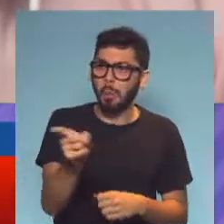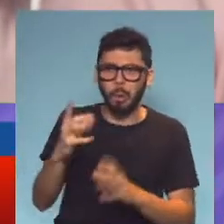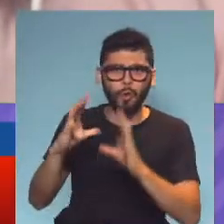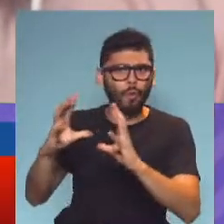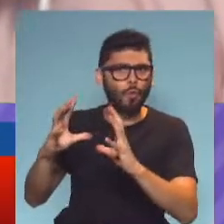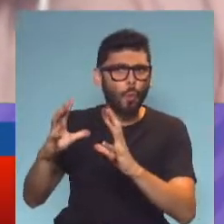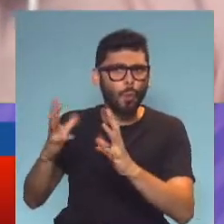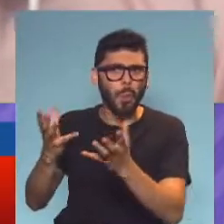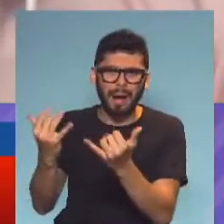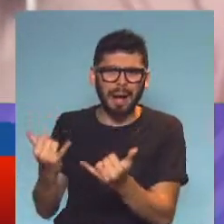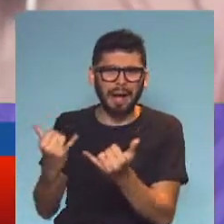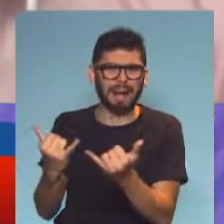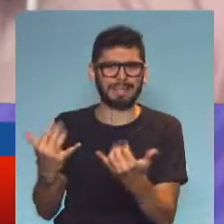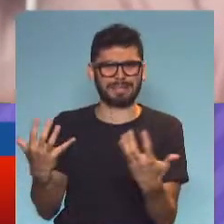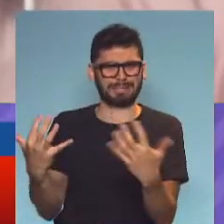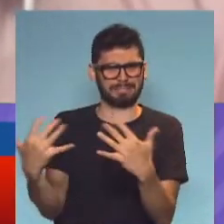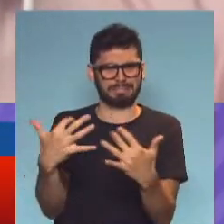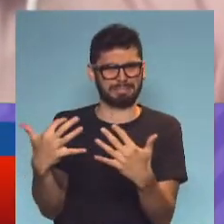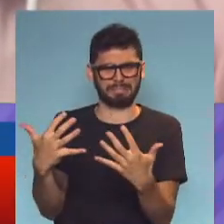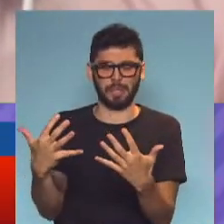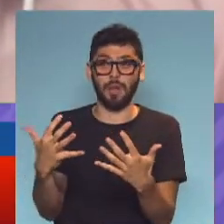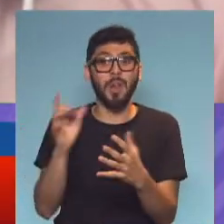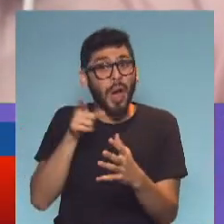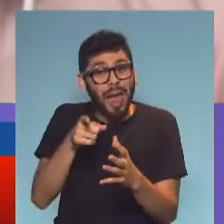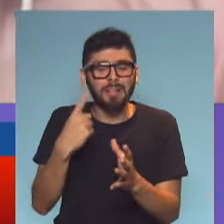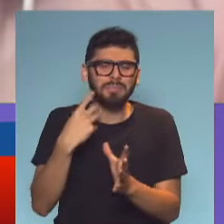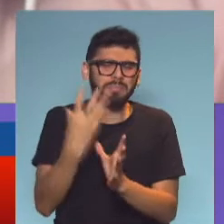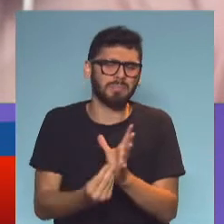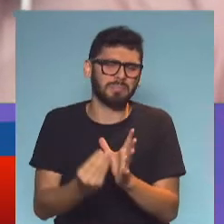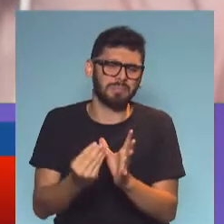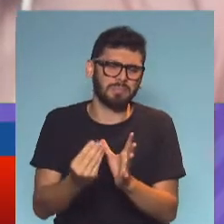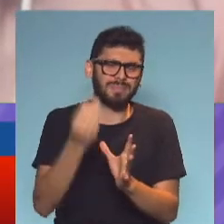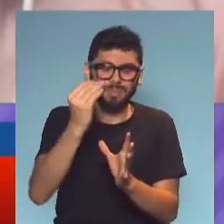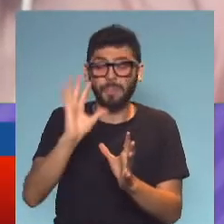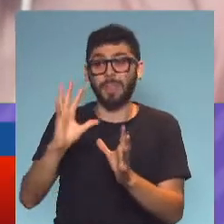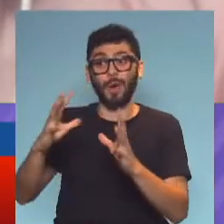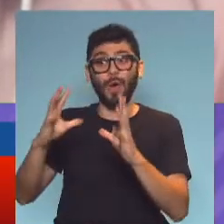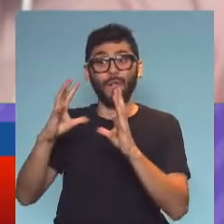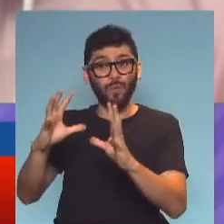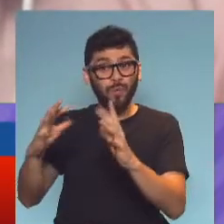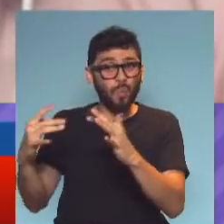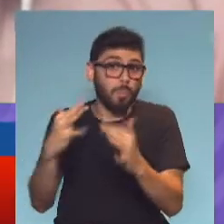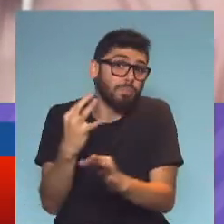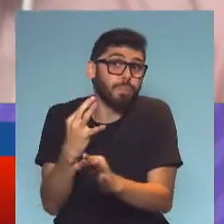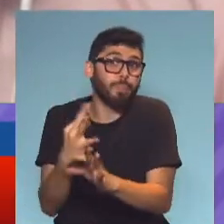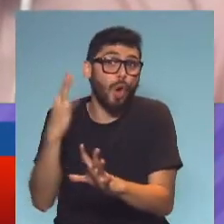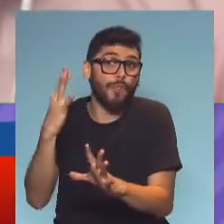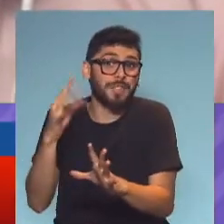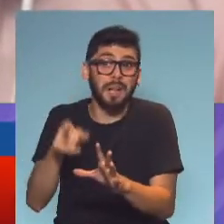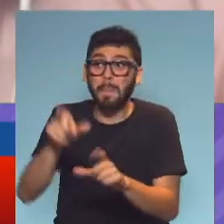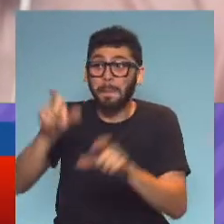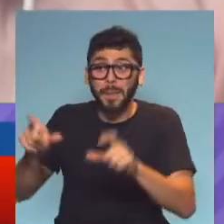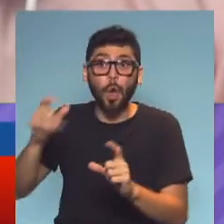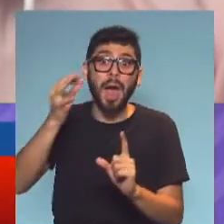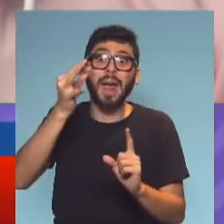fútbol? Uh-huh. Una cuestión errónea, ¿no? Porque cuando hablamos de fútbol profesional, estamos hablando de gente que está recontra